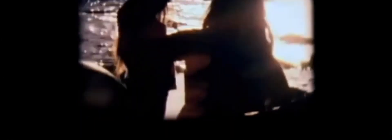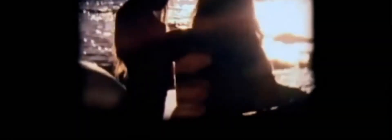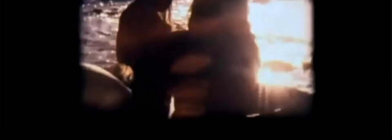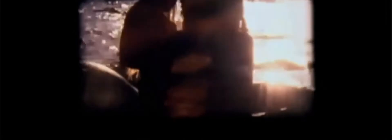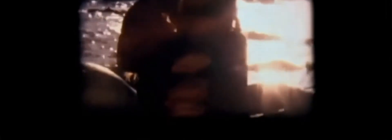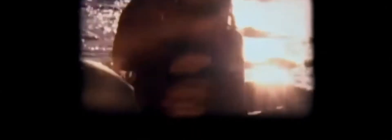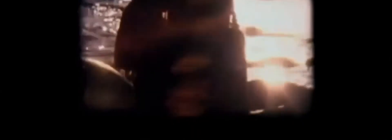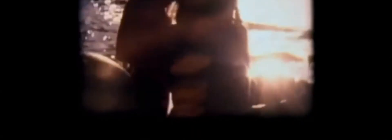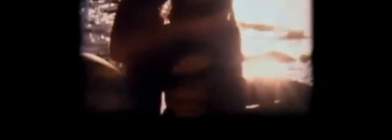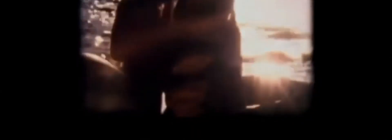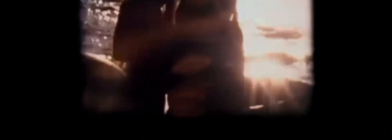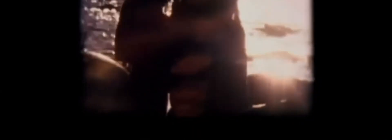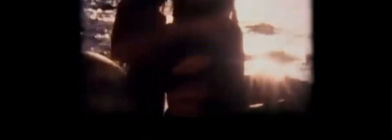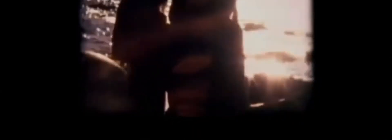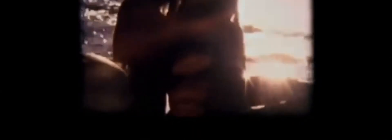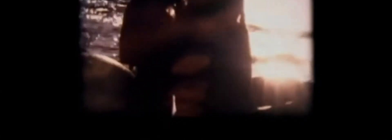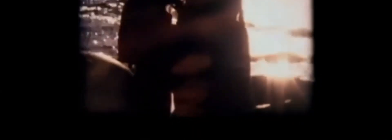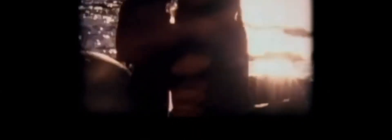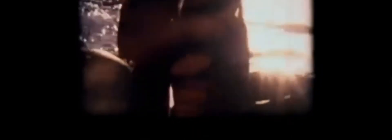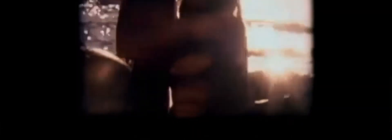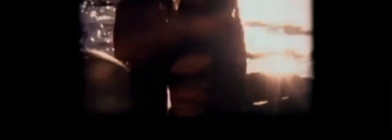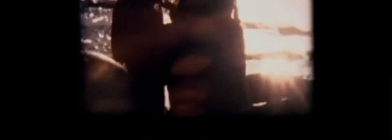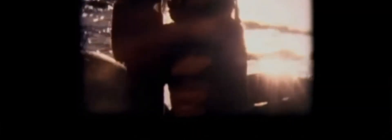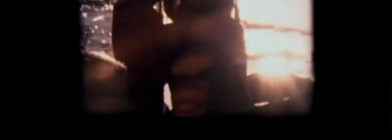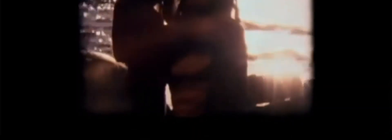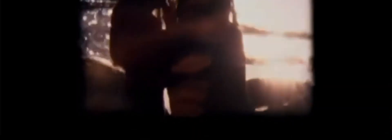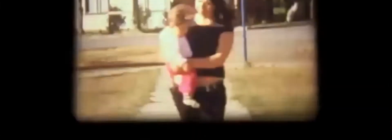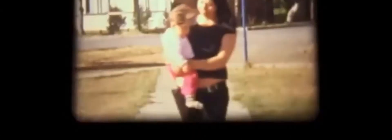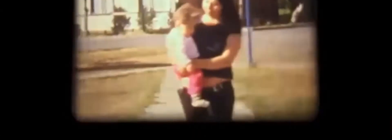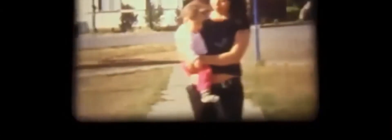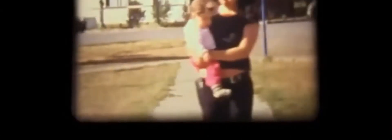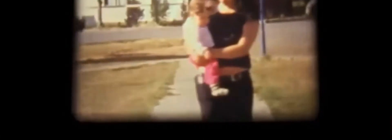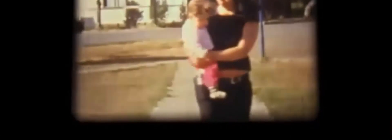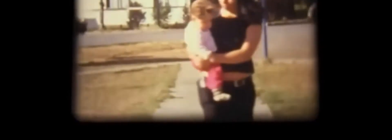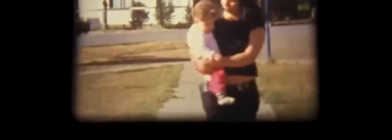no te da vergüenza criar hijos ajenos mientras los tuyos están en tu país